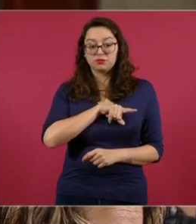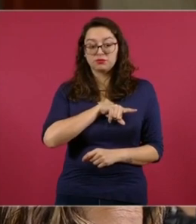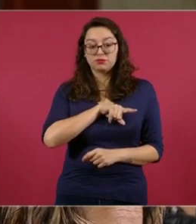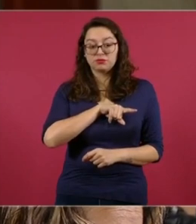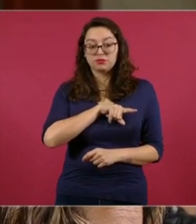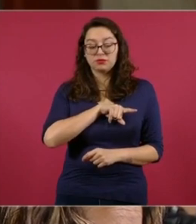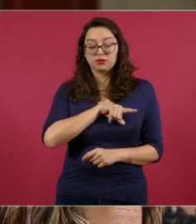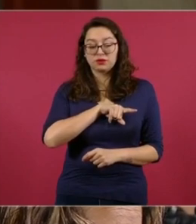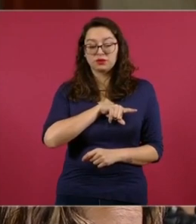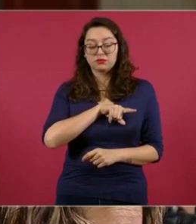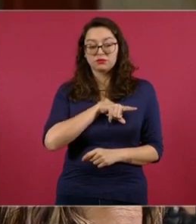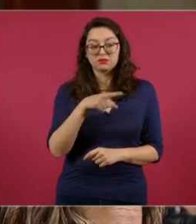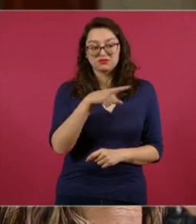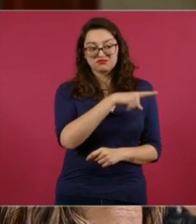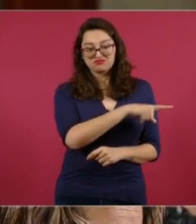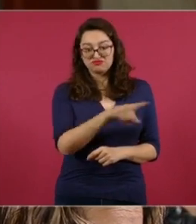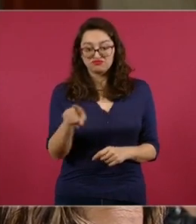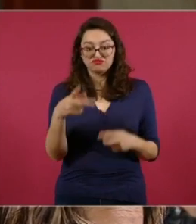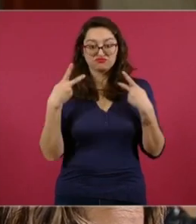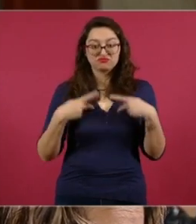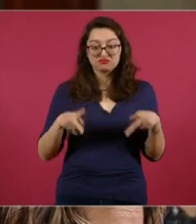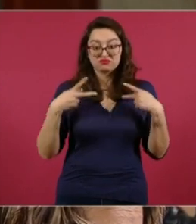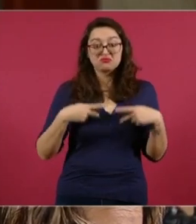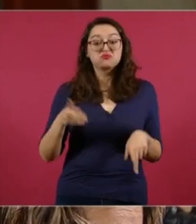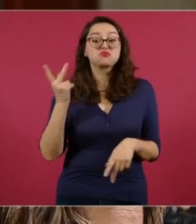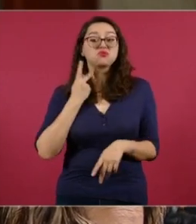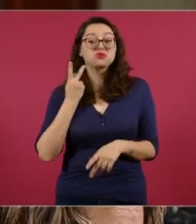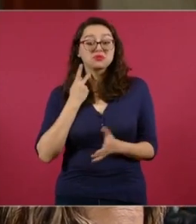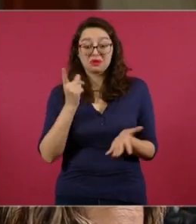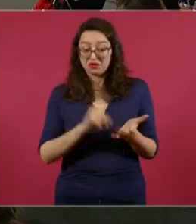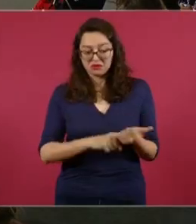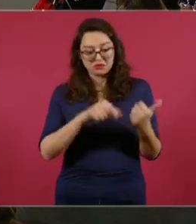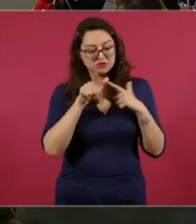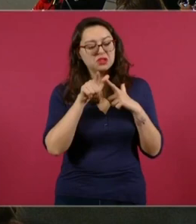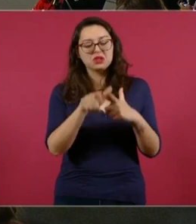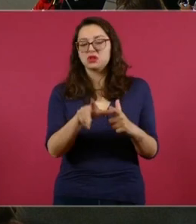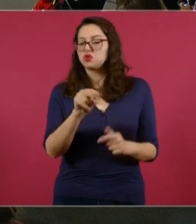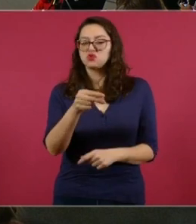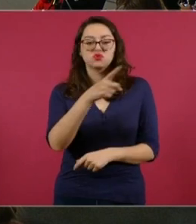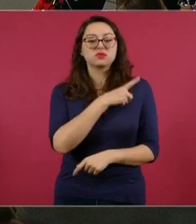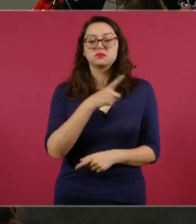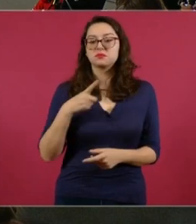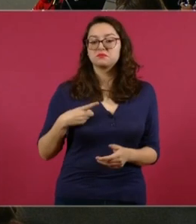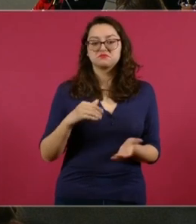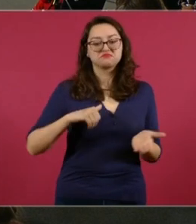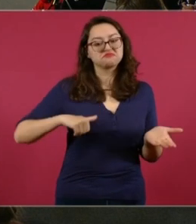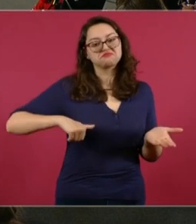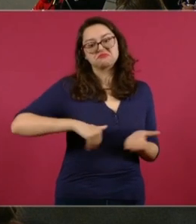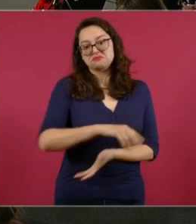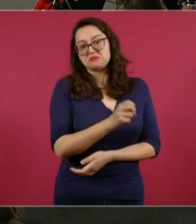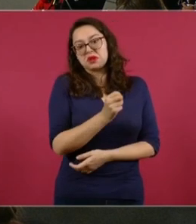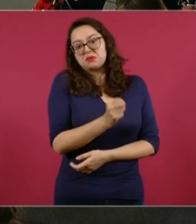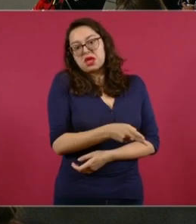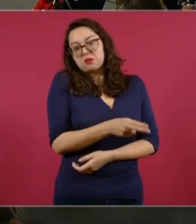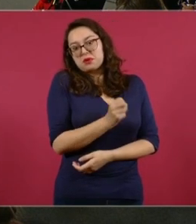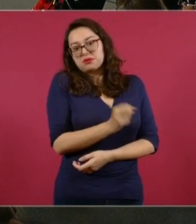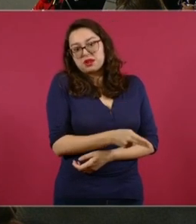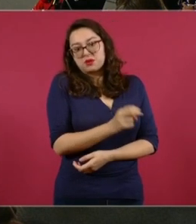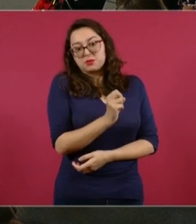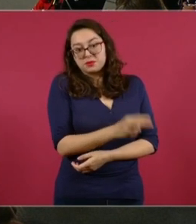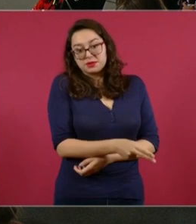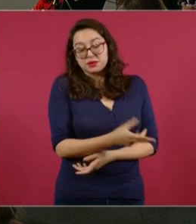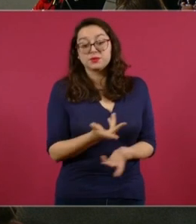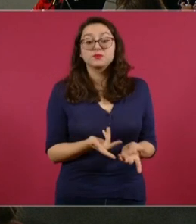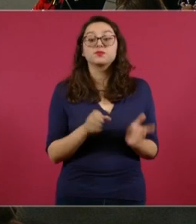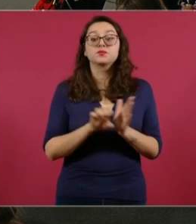no seguir disfrutando de estos privilegios de los cuales pues siempre han vivido. Por ejemplo, presidente,